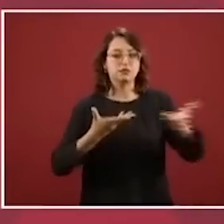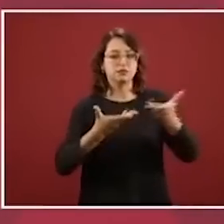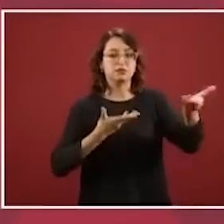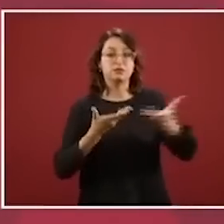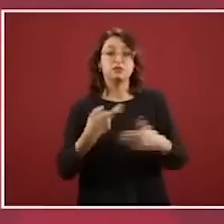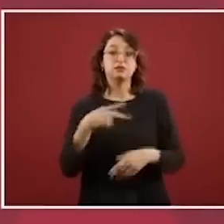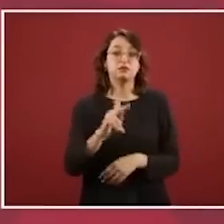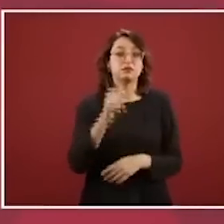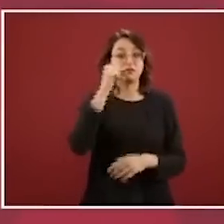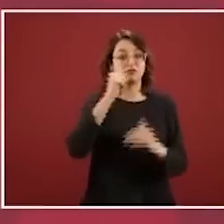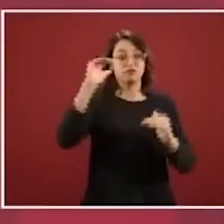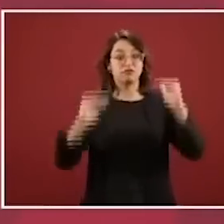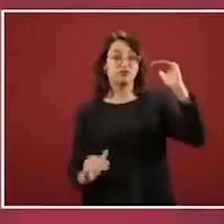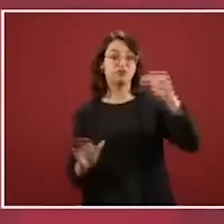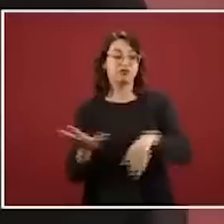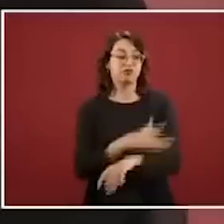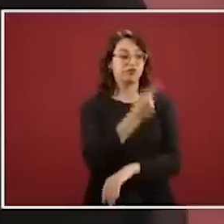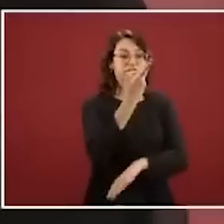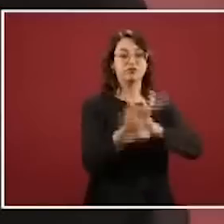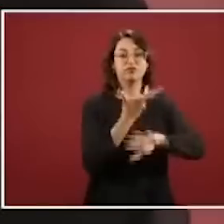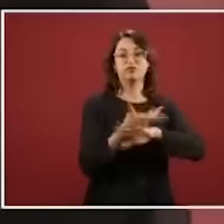más grande que la nuestra.